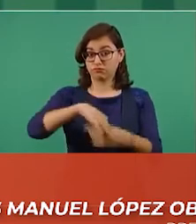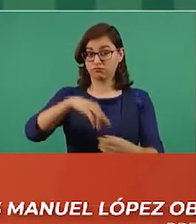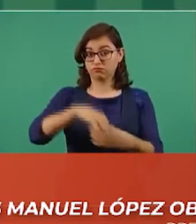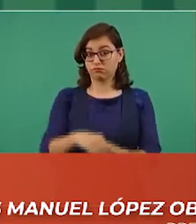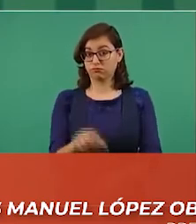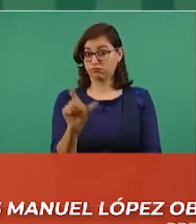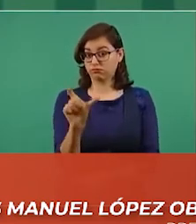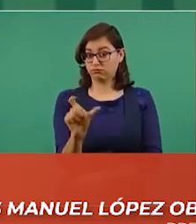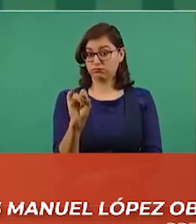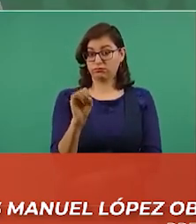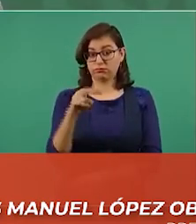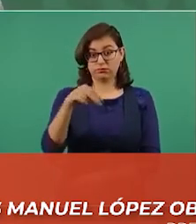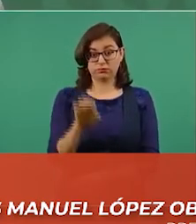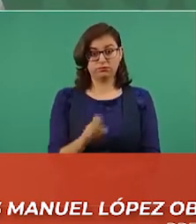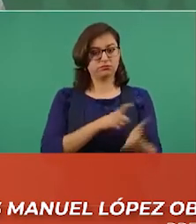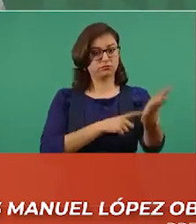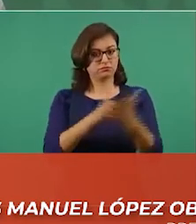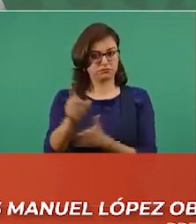ejercer nuestro derecho.